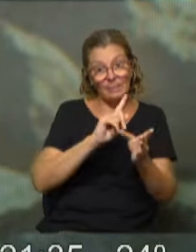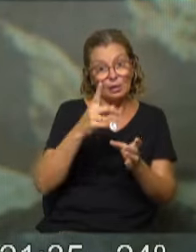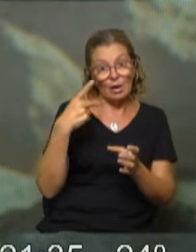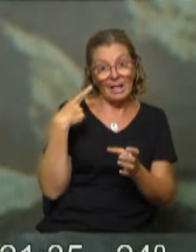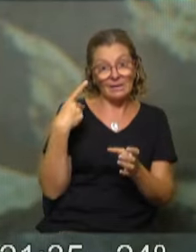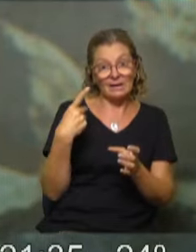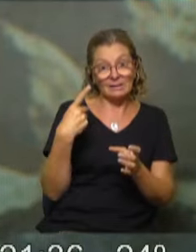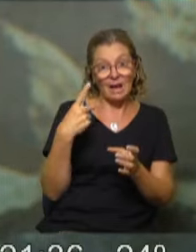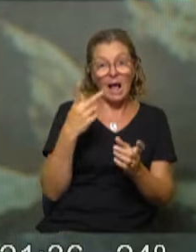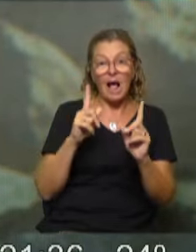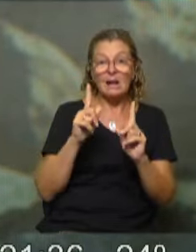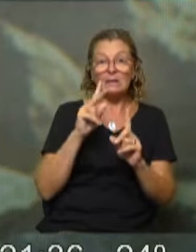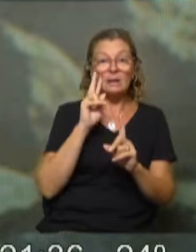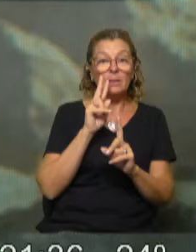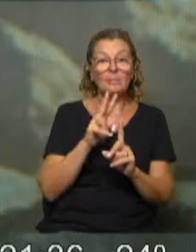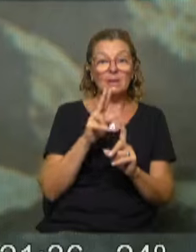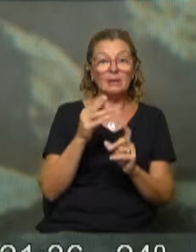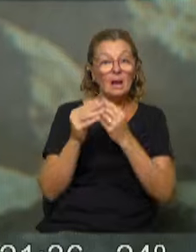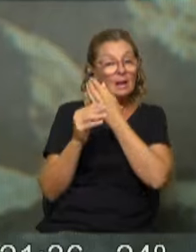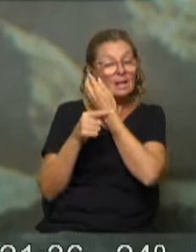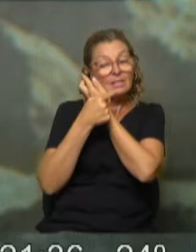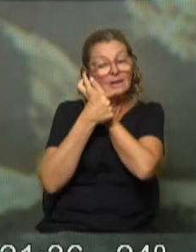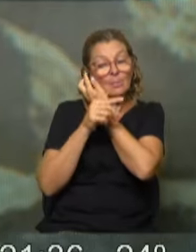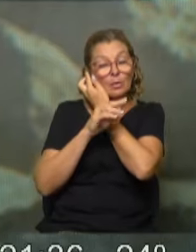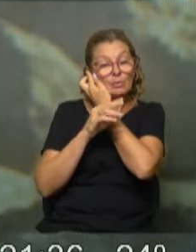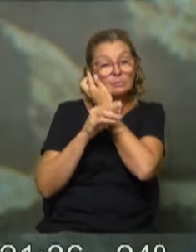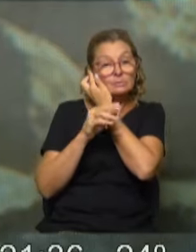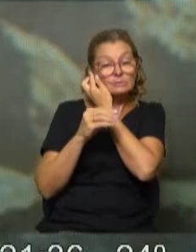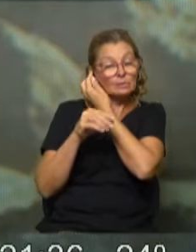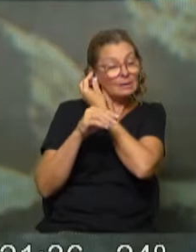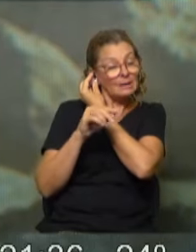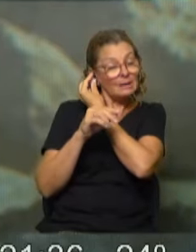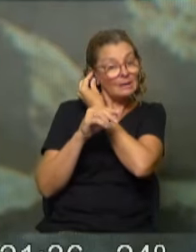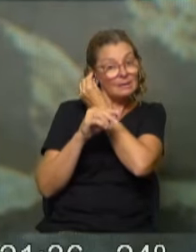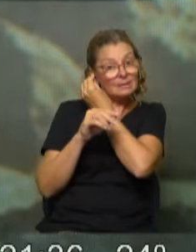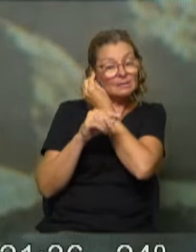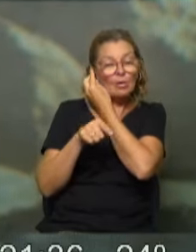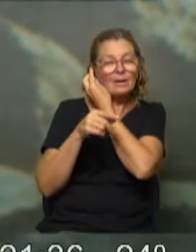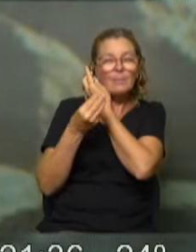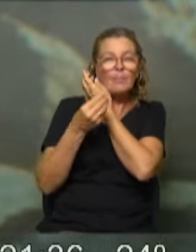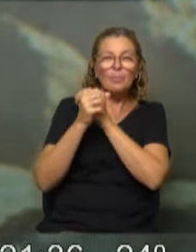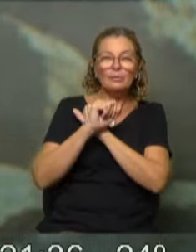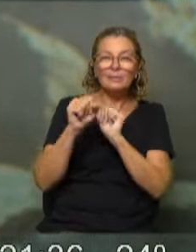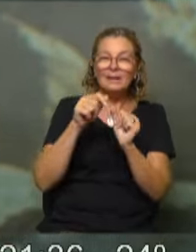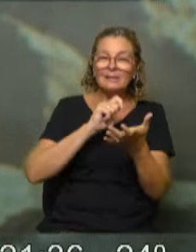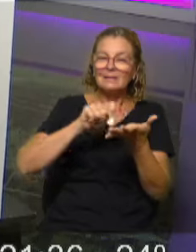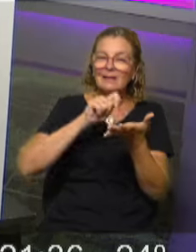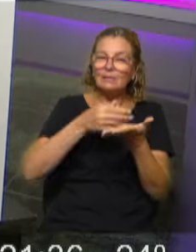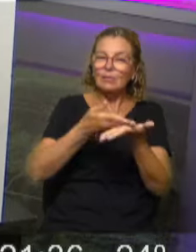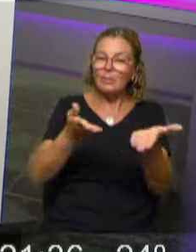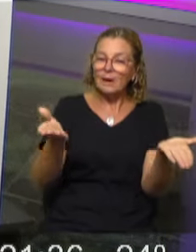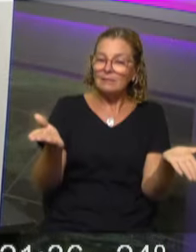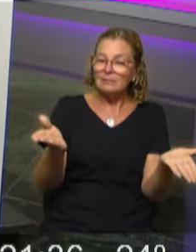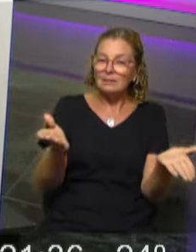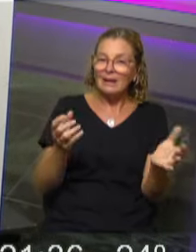como alguien que mira de afuera, digamos, lo que está sucediendo o qué posibilidades tiene esa textualidad para llevar a la escena. Es